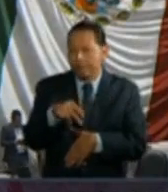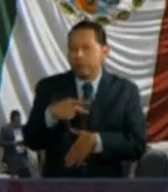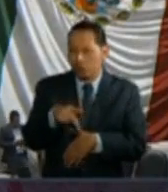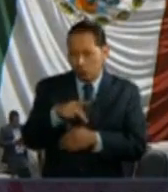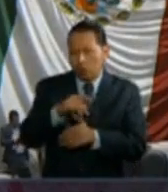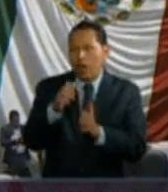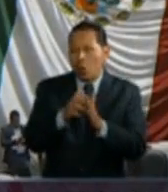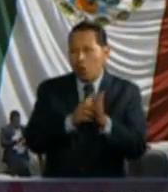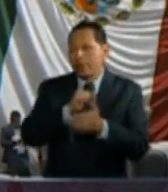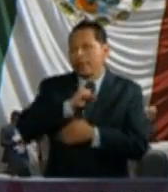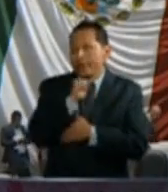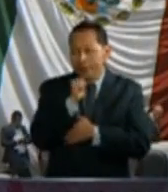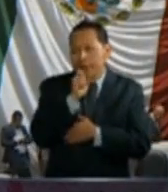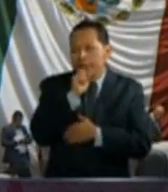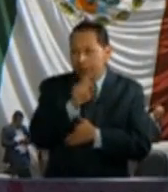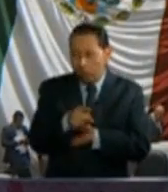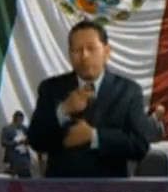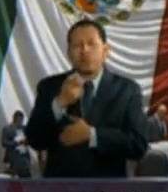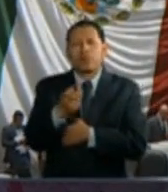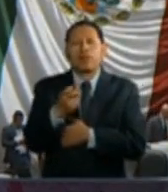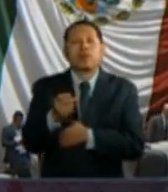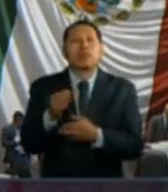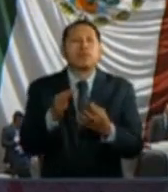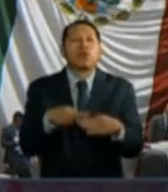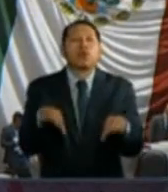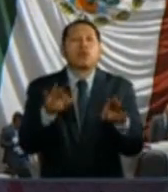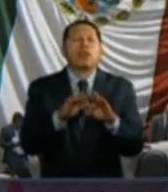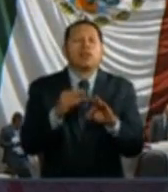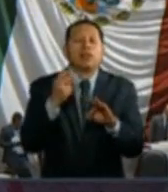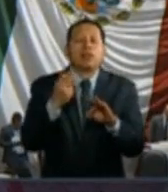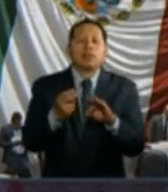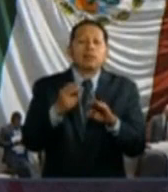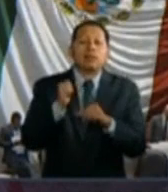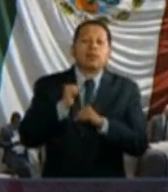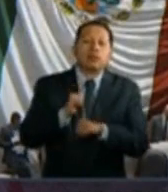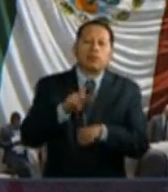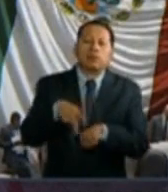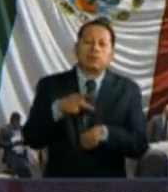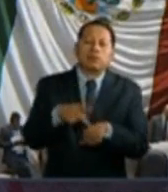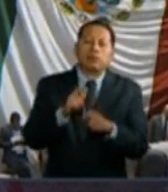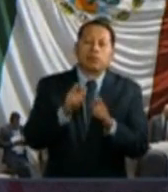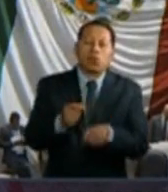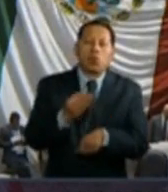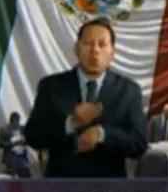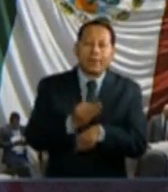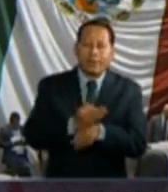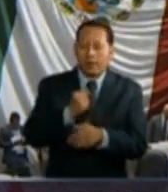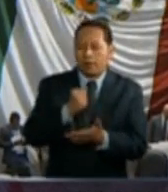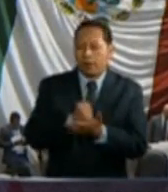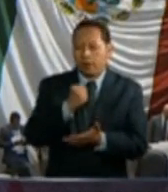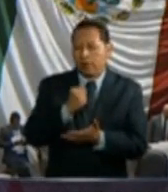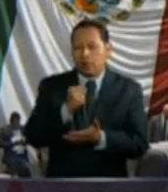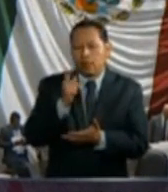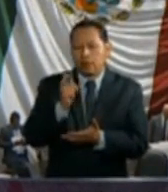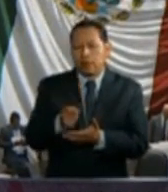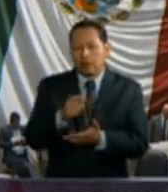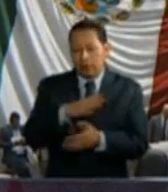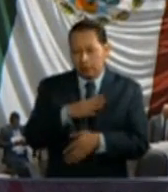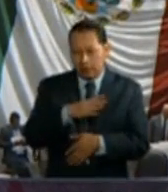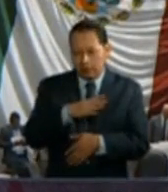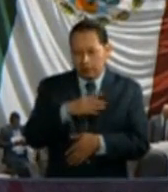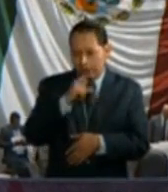ahorros. De tal manera es importante este nombramiento que hoy estamos ratificando de uno de